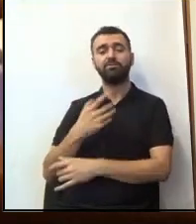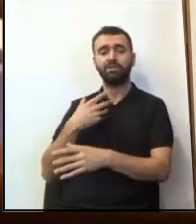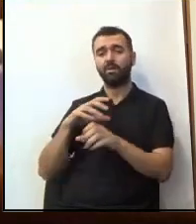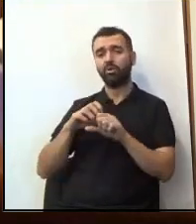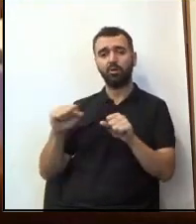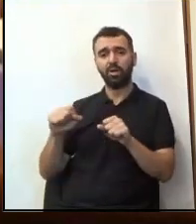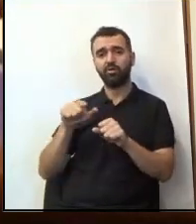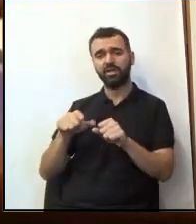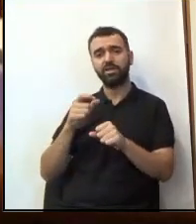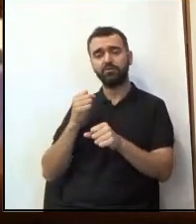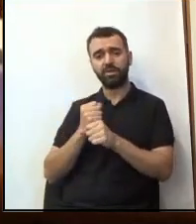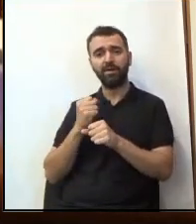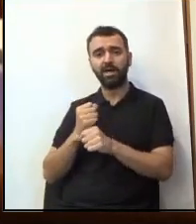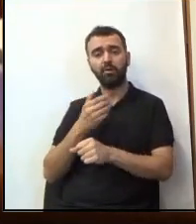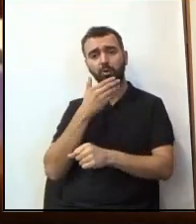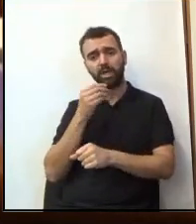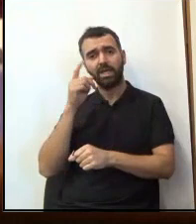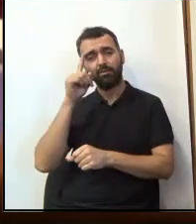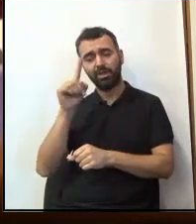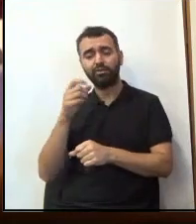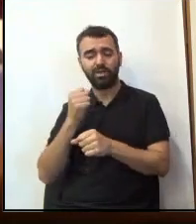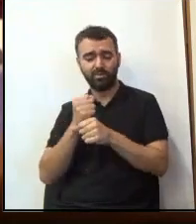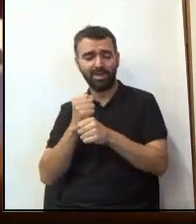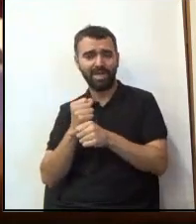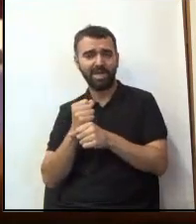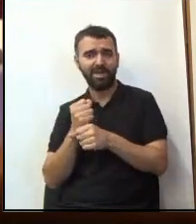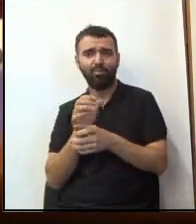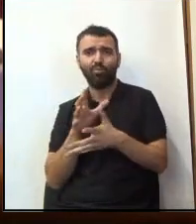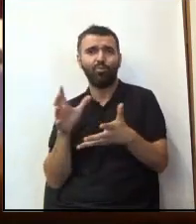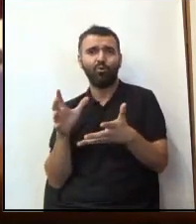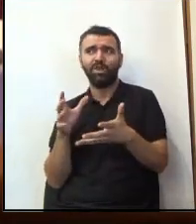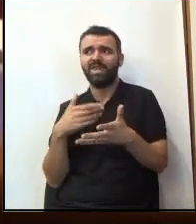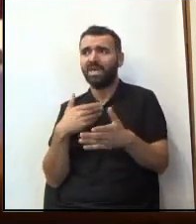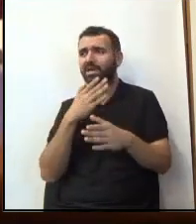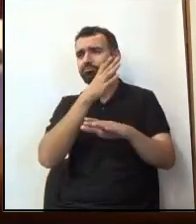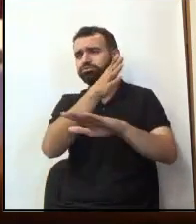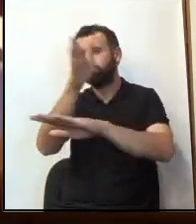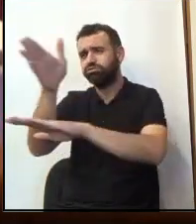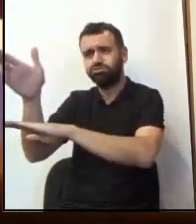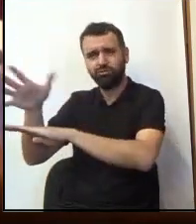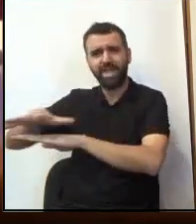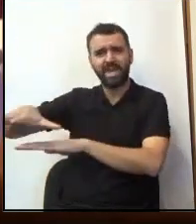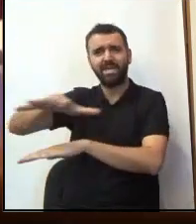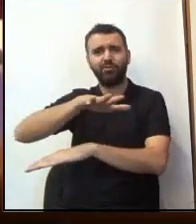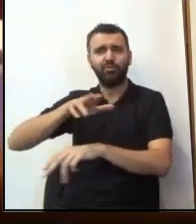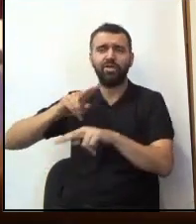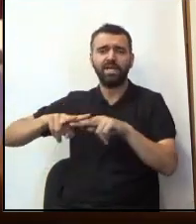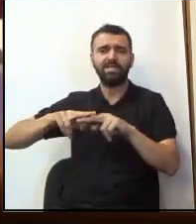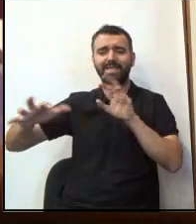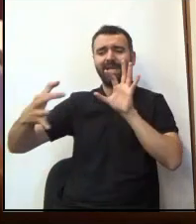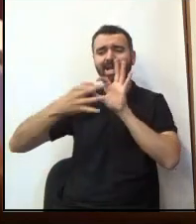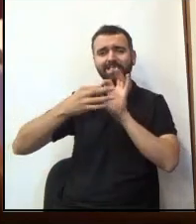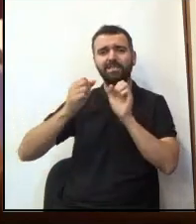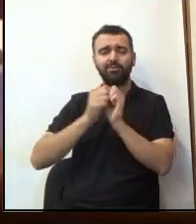una pega bien bonita, pero es una pega muy de territorio, de terreno, de hacer y de ser el enlace con la